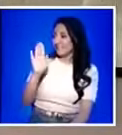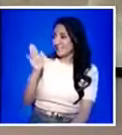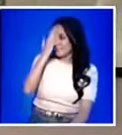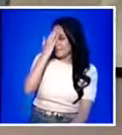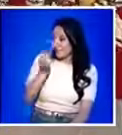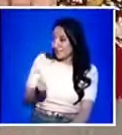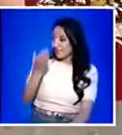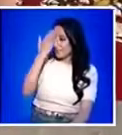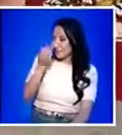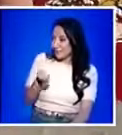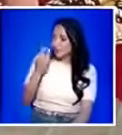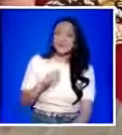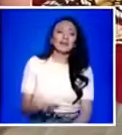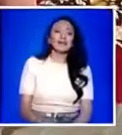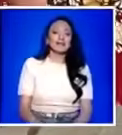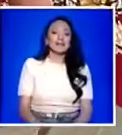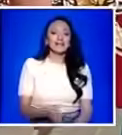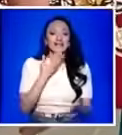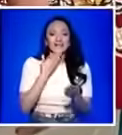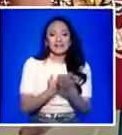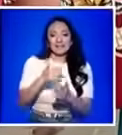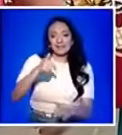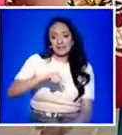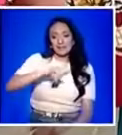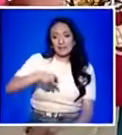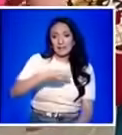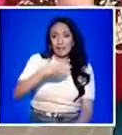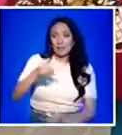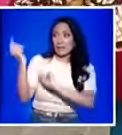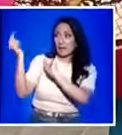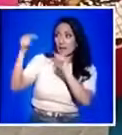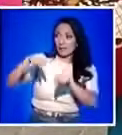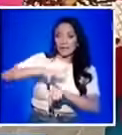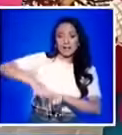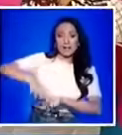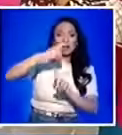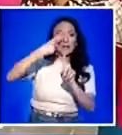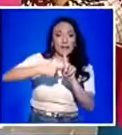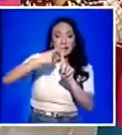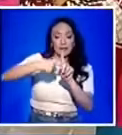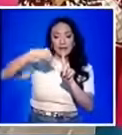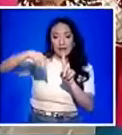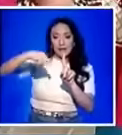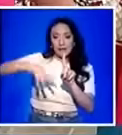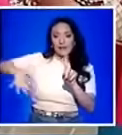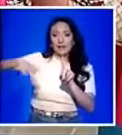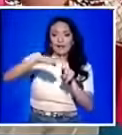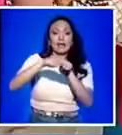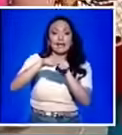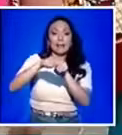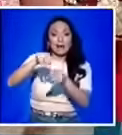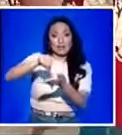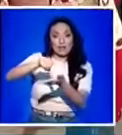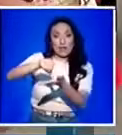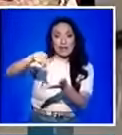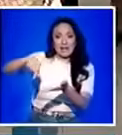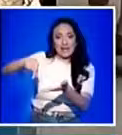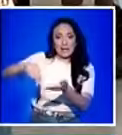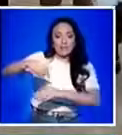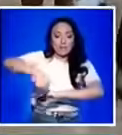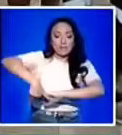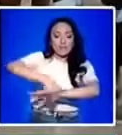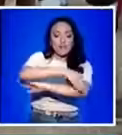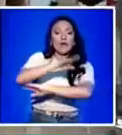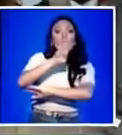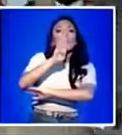Buenos días, agradeciendo a Ecoavisa que se ha hecho presente a nuestro querido mercado La Ciudadela Ibarra, que está ubicada en la avenida